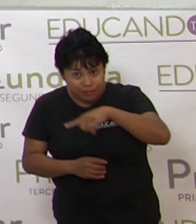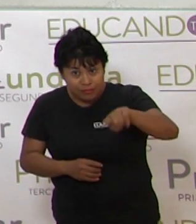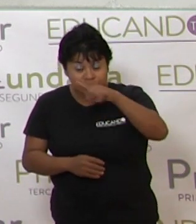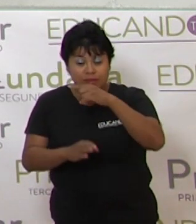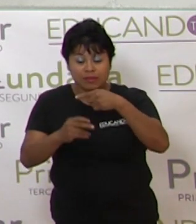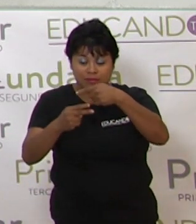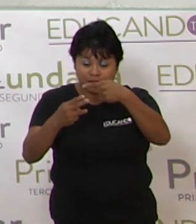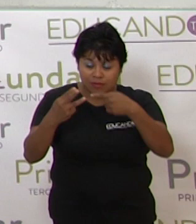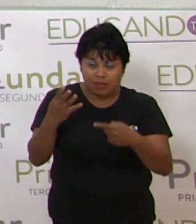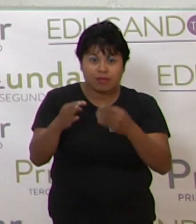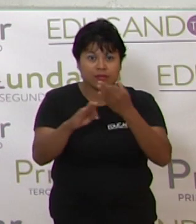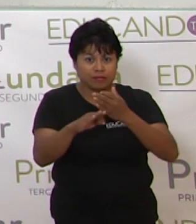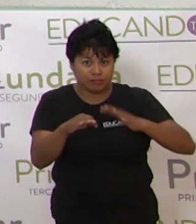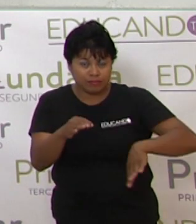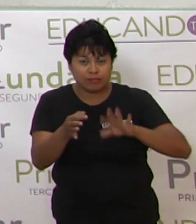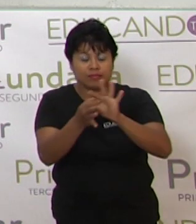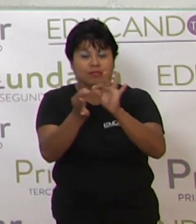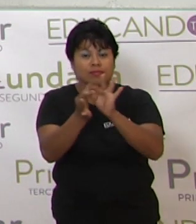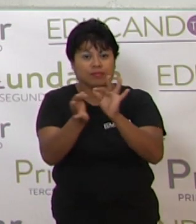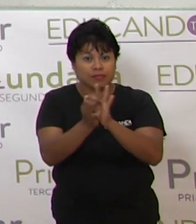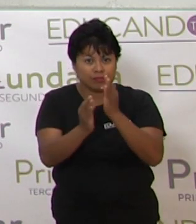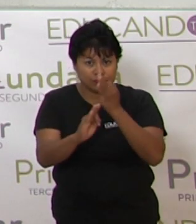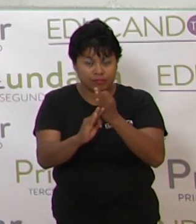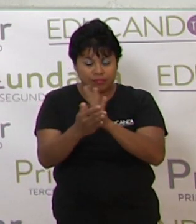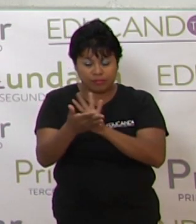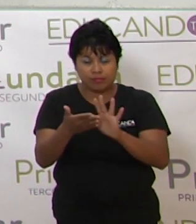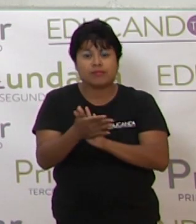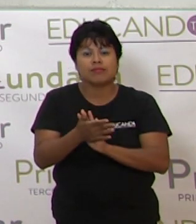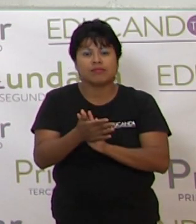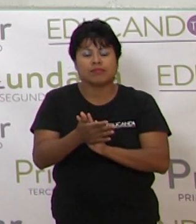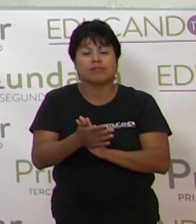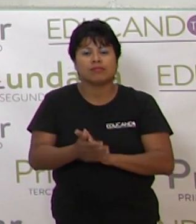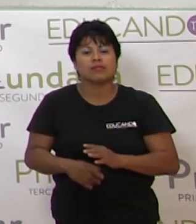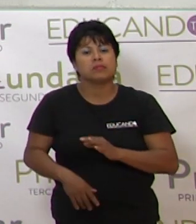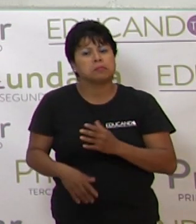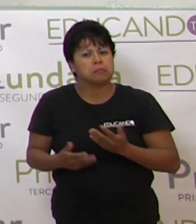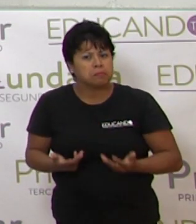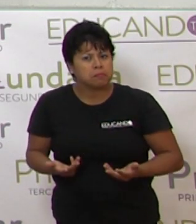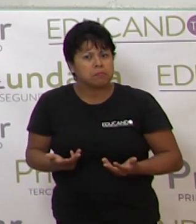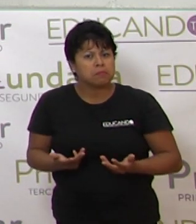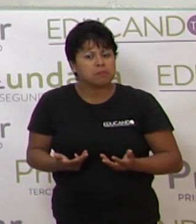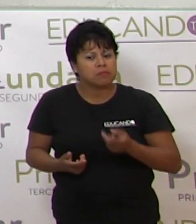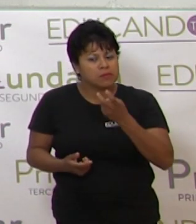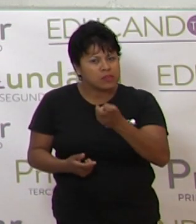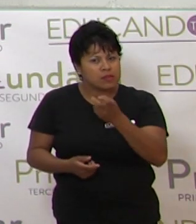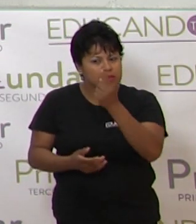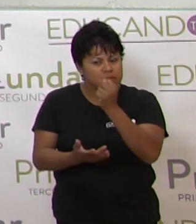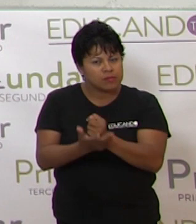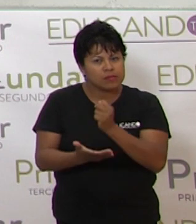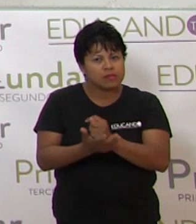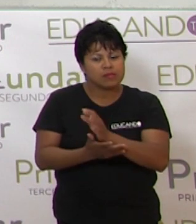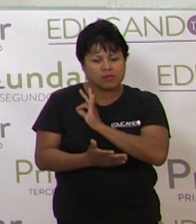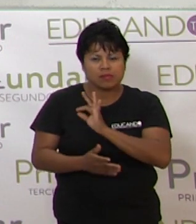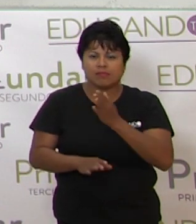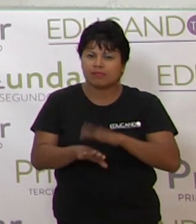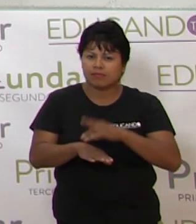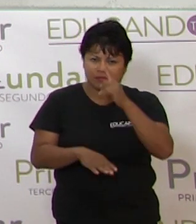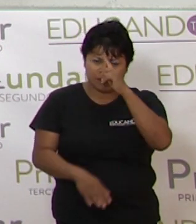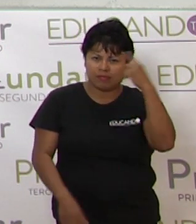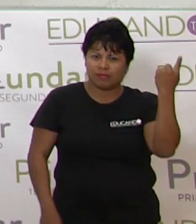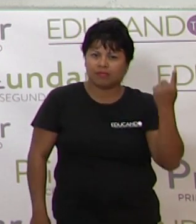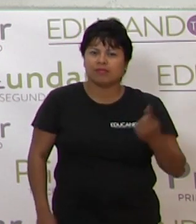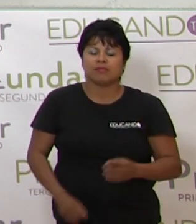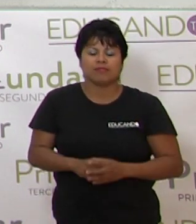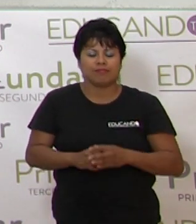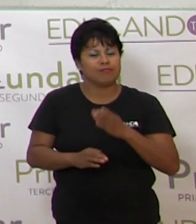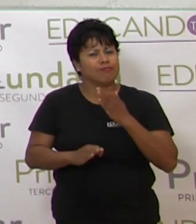estos elementos que vimos hoy, pues esa tarea sea muy fácil.